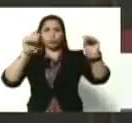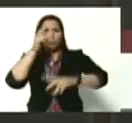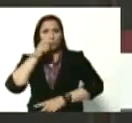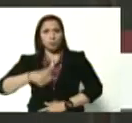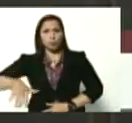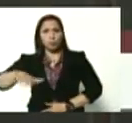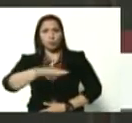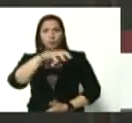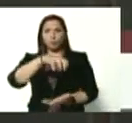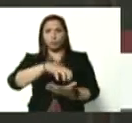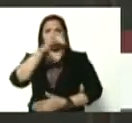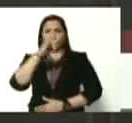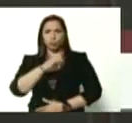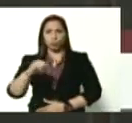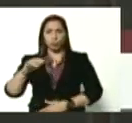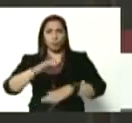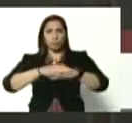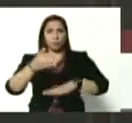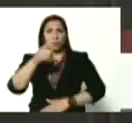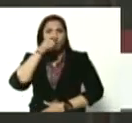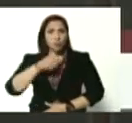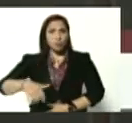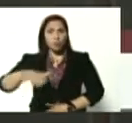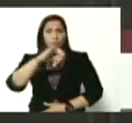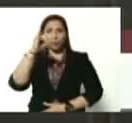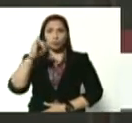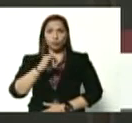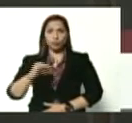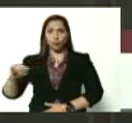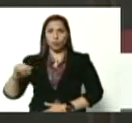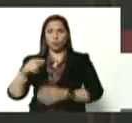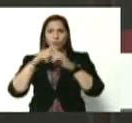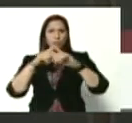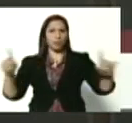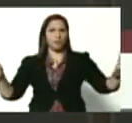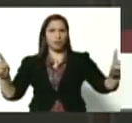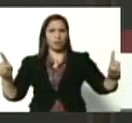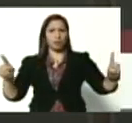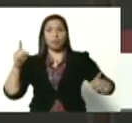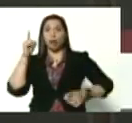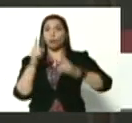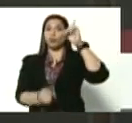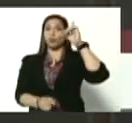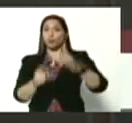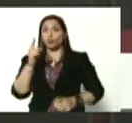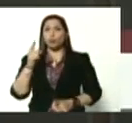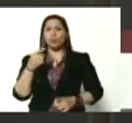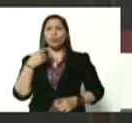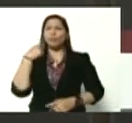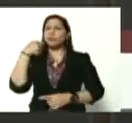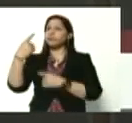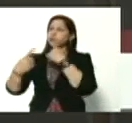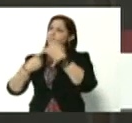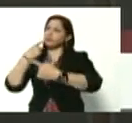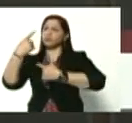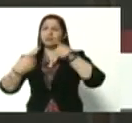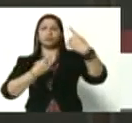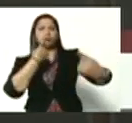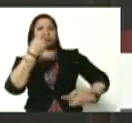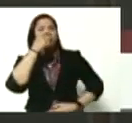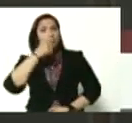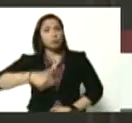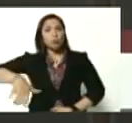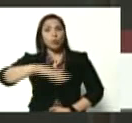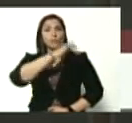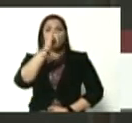zuliano porque el pueblo zuliano a diferencia de lo que algunos andan por allí diciendo el pueblo zuliano